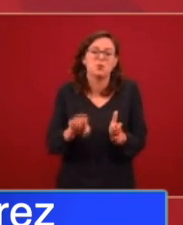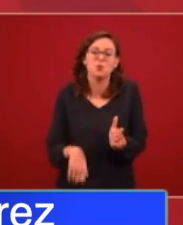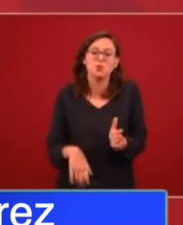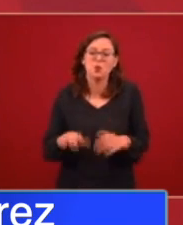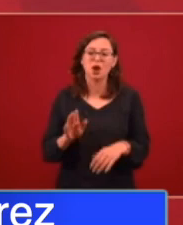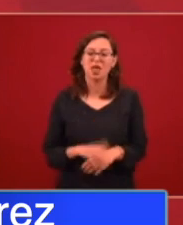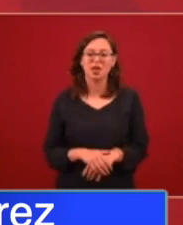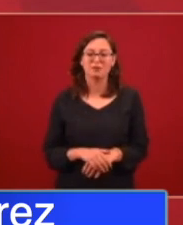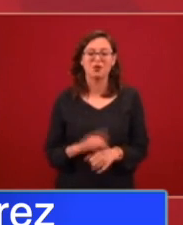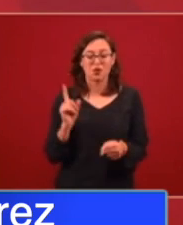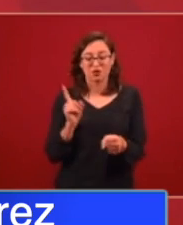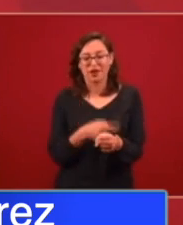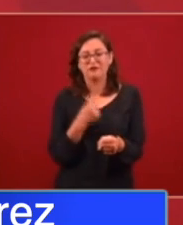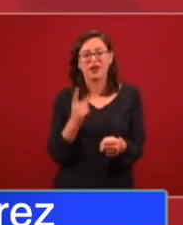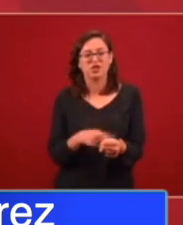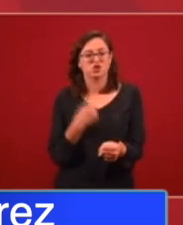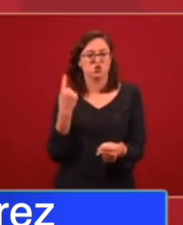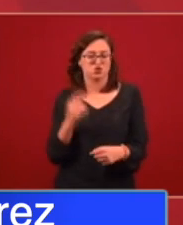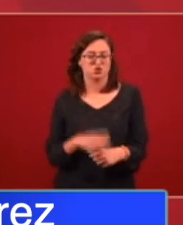de marcas,